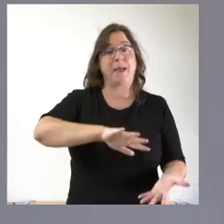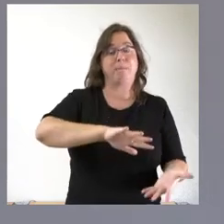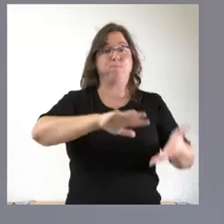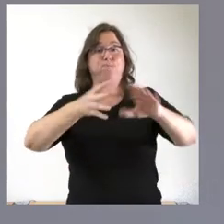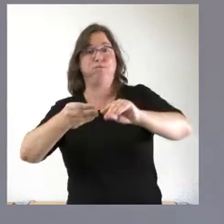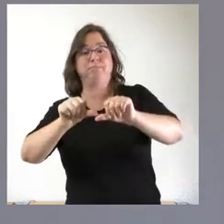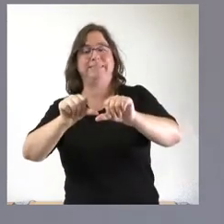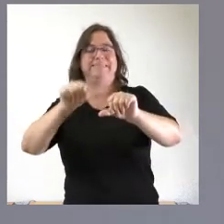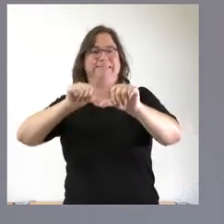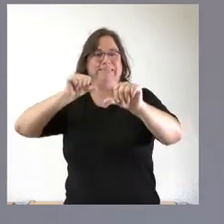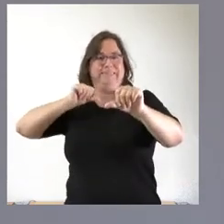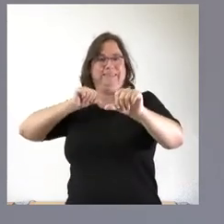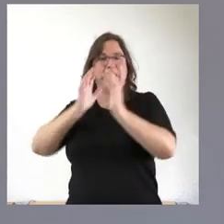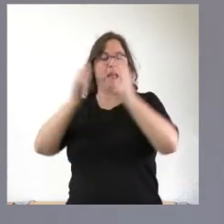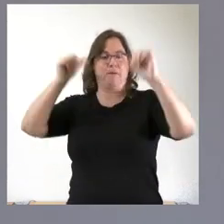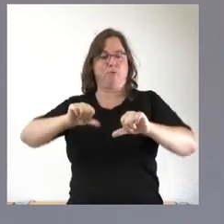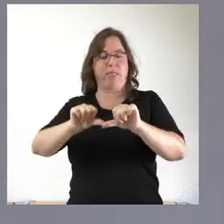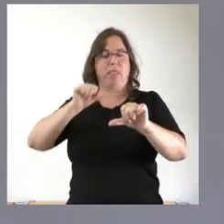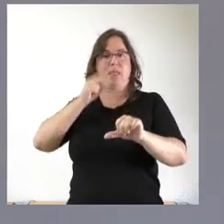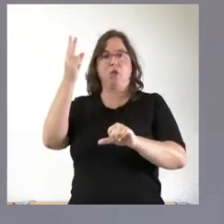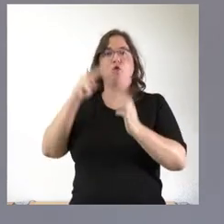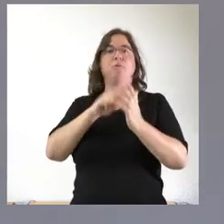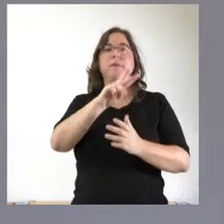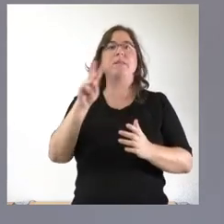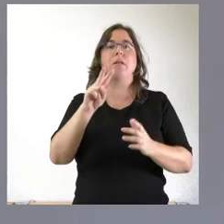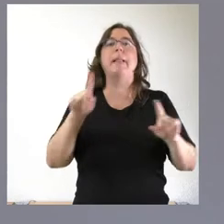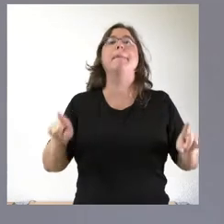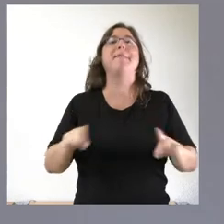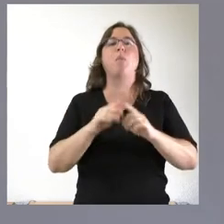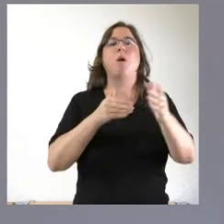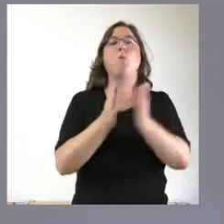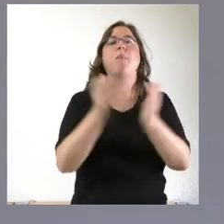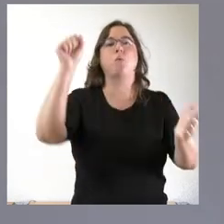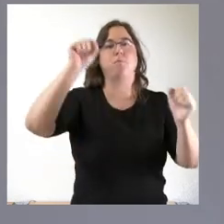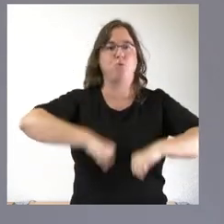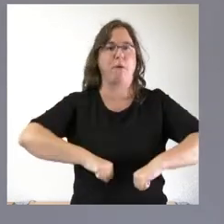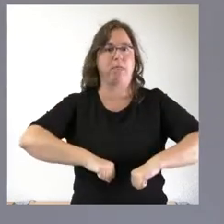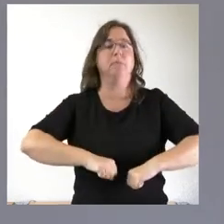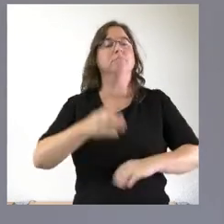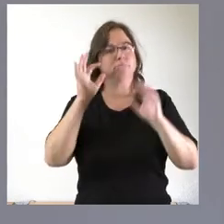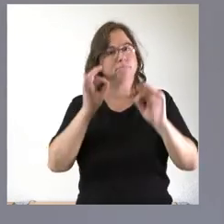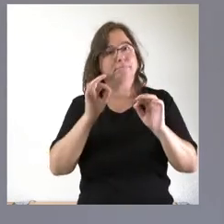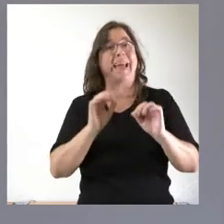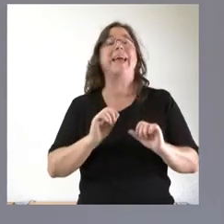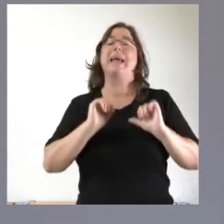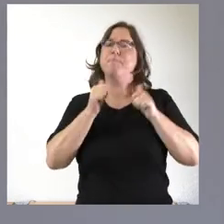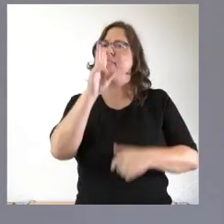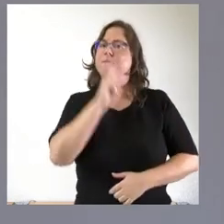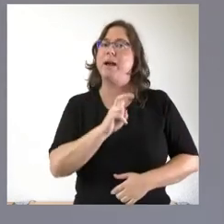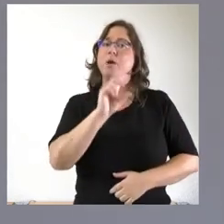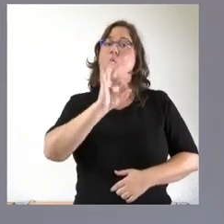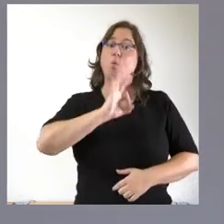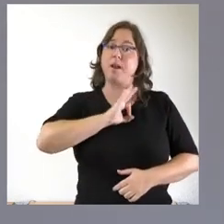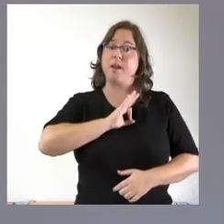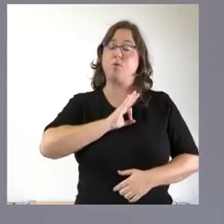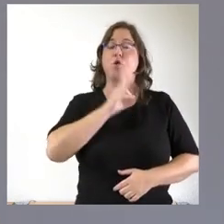para este año 2022 es independiente del momento de aprobación y, por tanto, ahí figura esa retroactividad desde el 1 de enero del 22 y, por tanto, para las